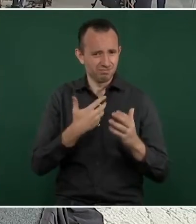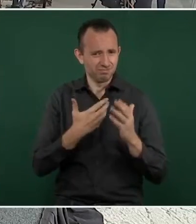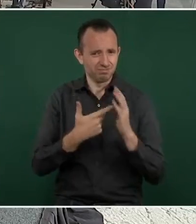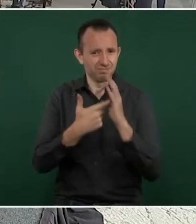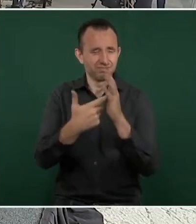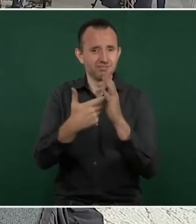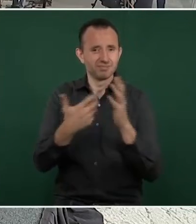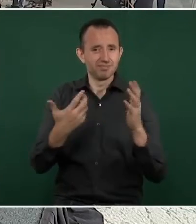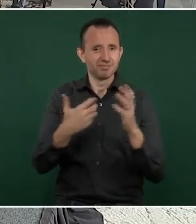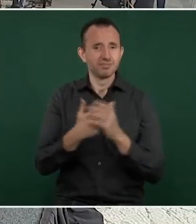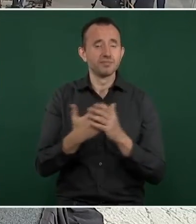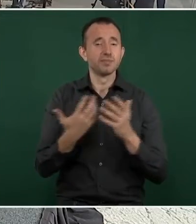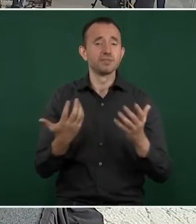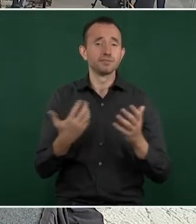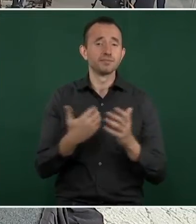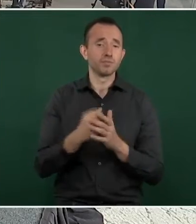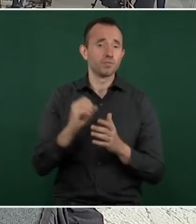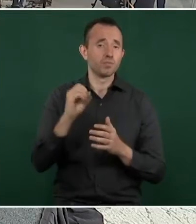muestren el equipo,